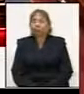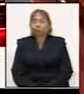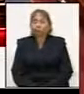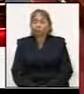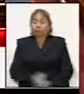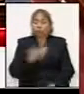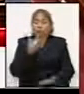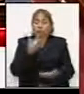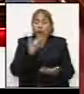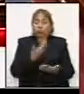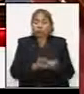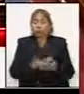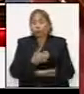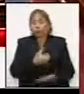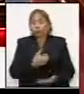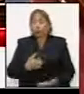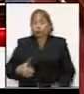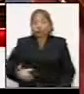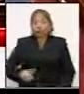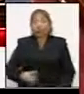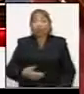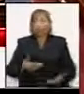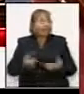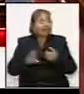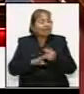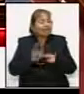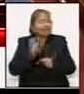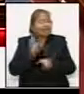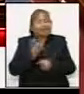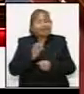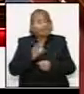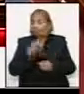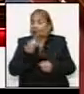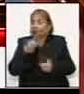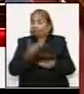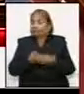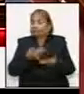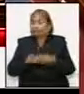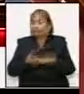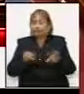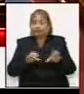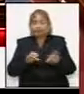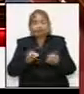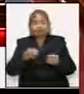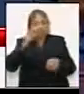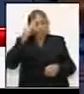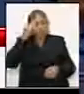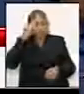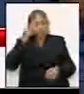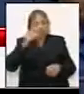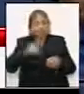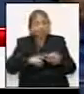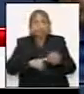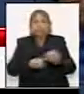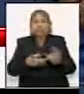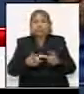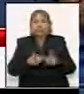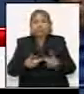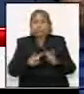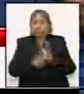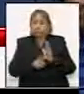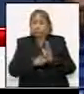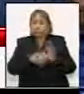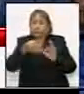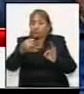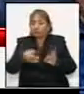Muchísimas gracias, presidenta. Con esta participación es para destacar y saludar esta iniciativa legislativa. Si bien